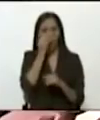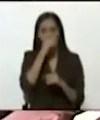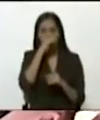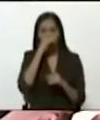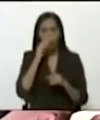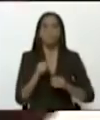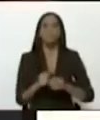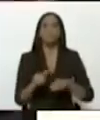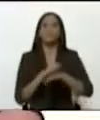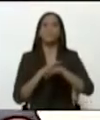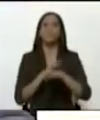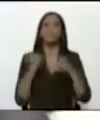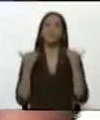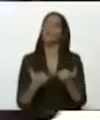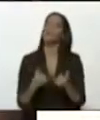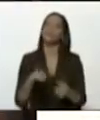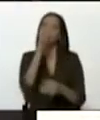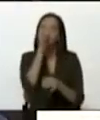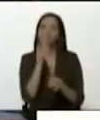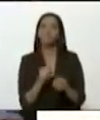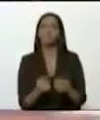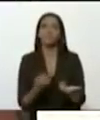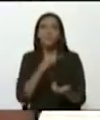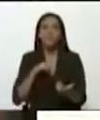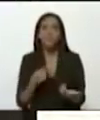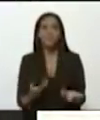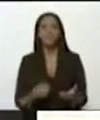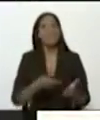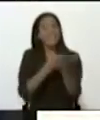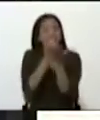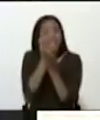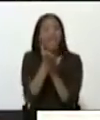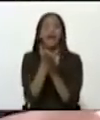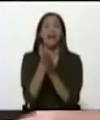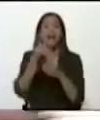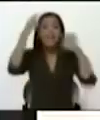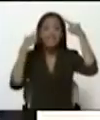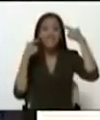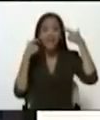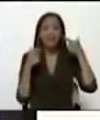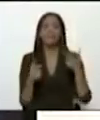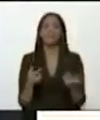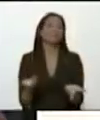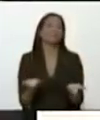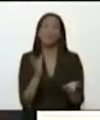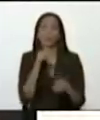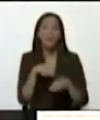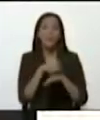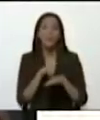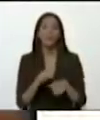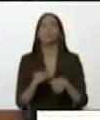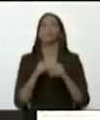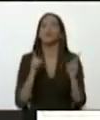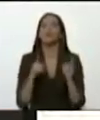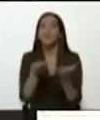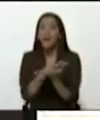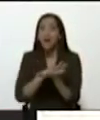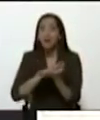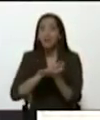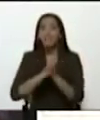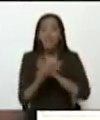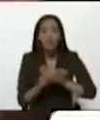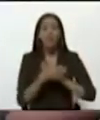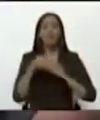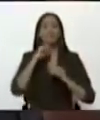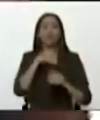gallo, nosotros no nos han perdonado. ¿Saben qué no nos perdonan? Ser leales a Chávez. Se acabó la historia. ¿Qué es lo que quiere Estados Unidos? ¿Qué es lo que